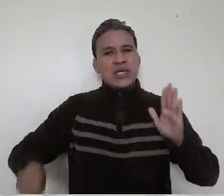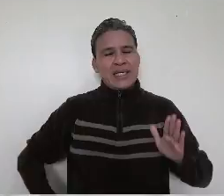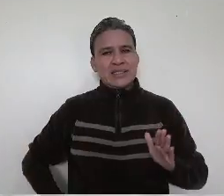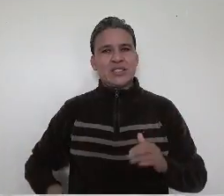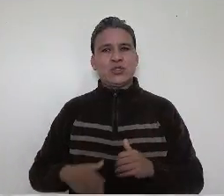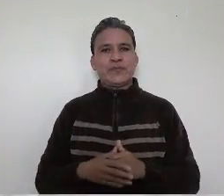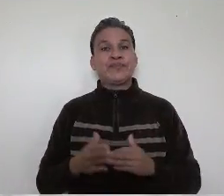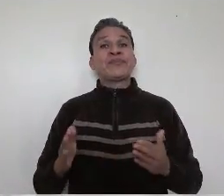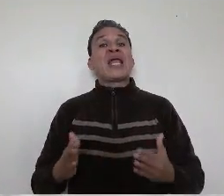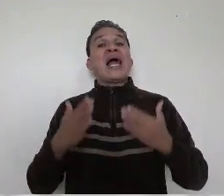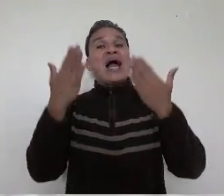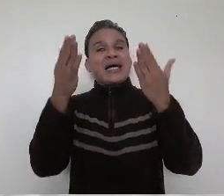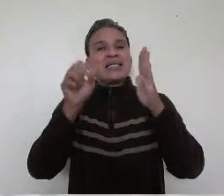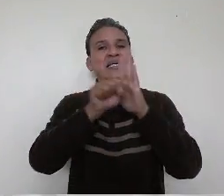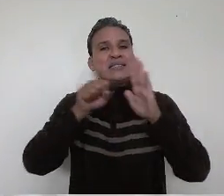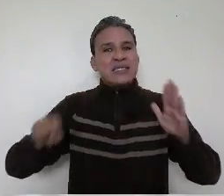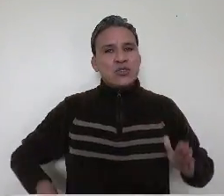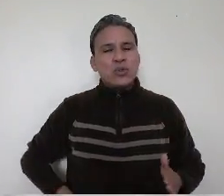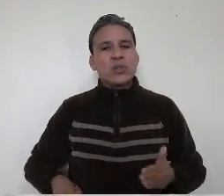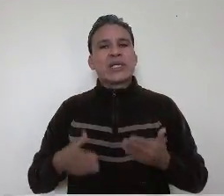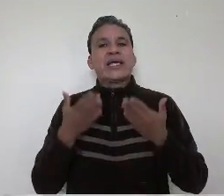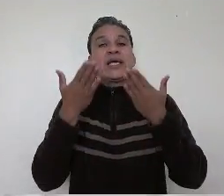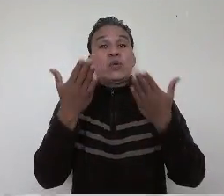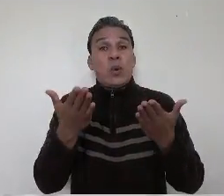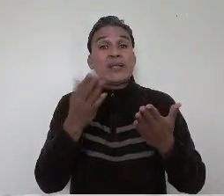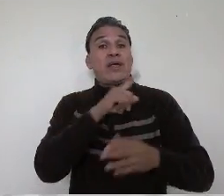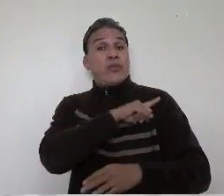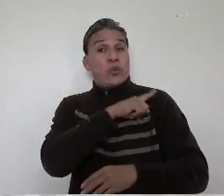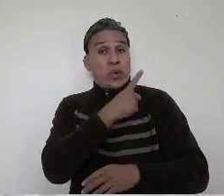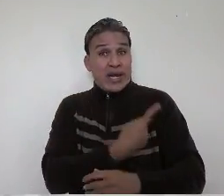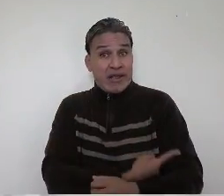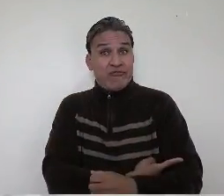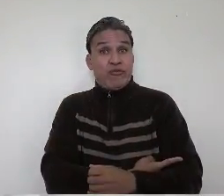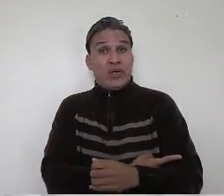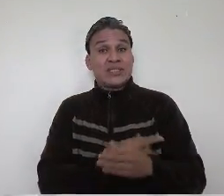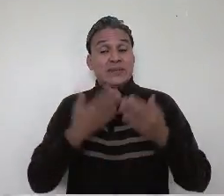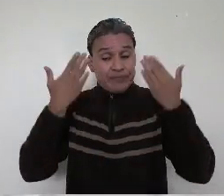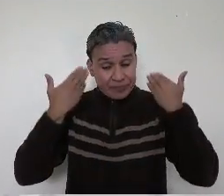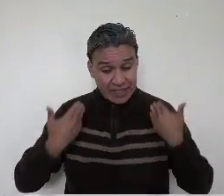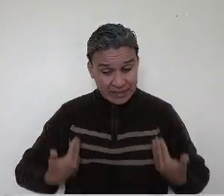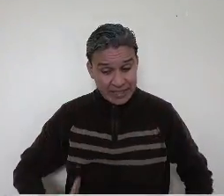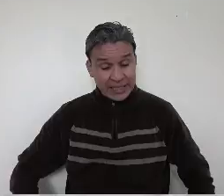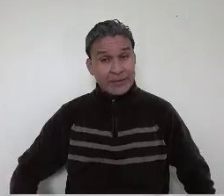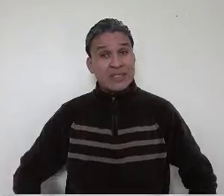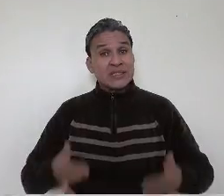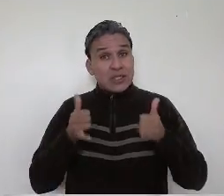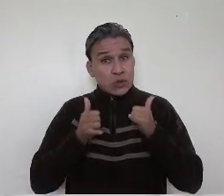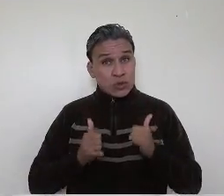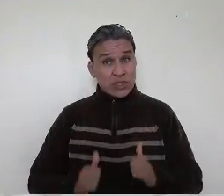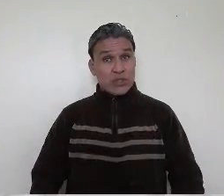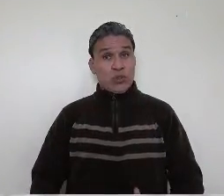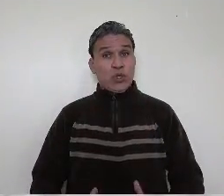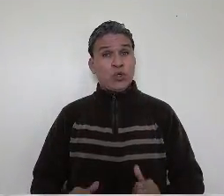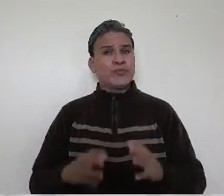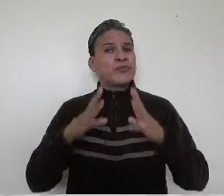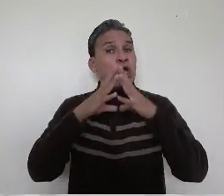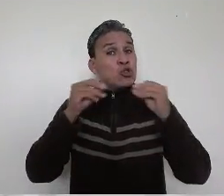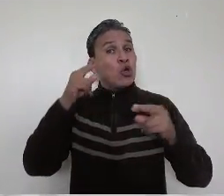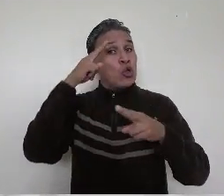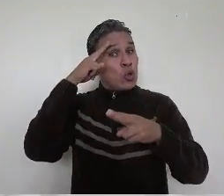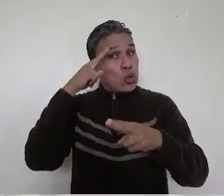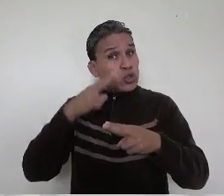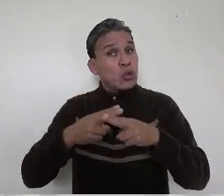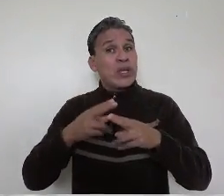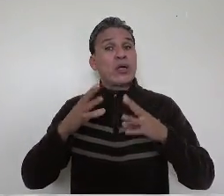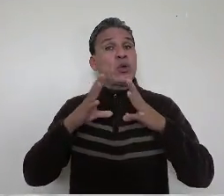A ti, Señor, que nos has dado la fuerza de revestirnos de tu Hijo, todo honor, toda gloria, ahora